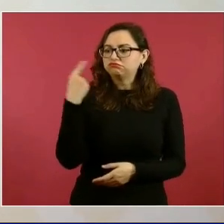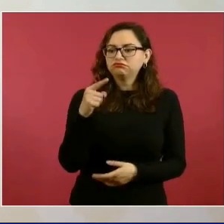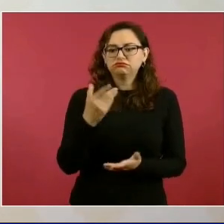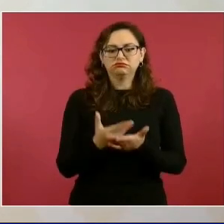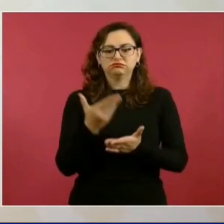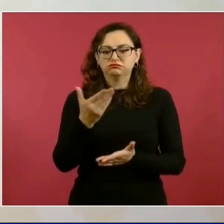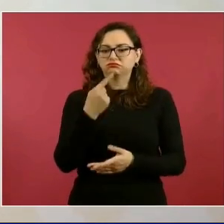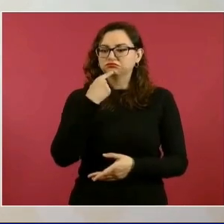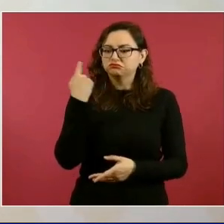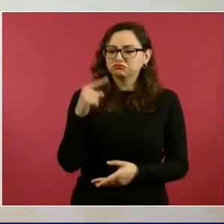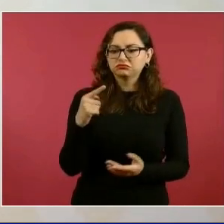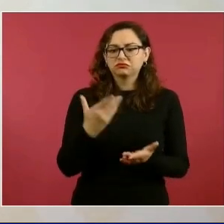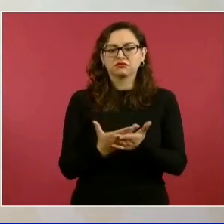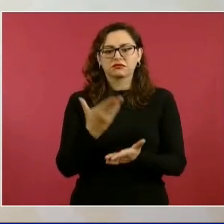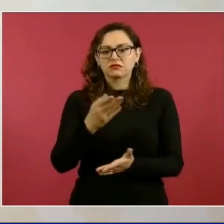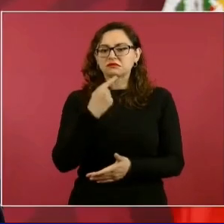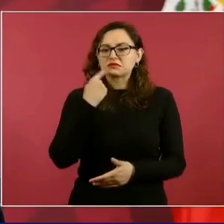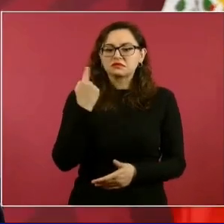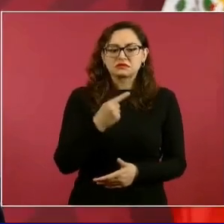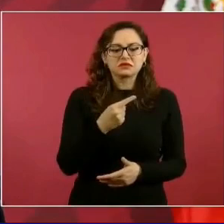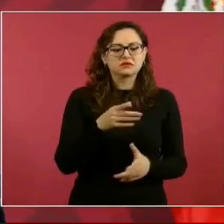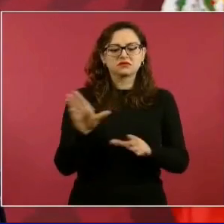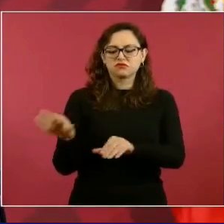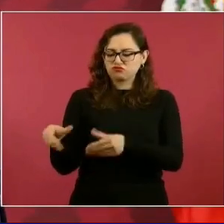haciendo y deshaciendo?